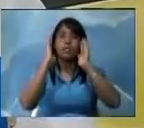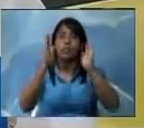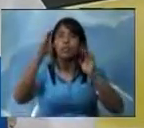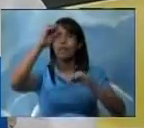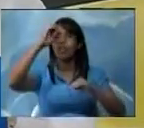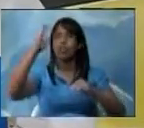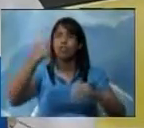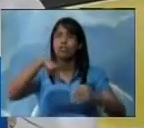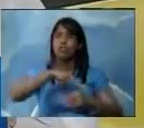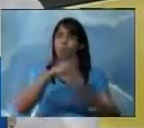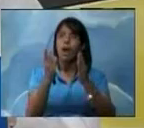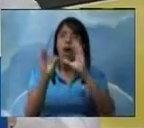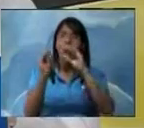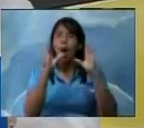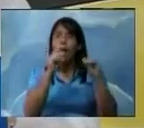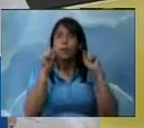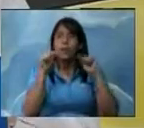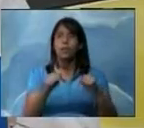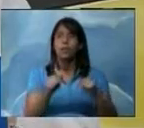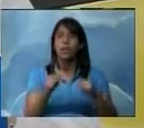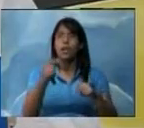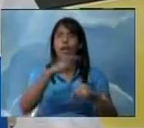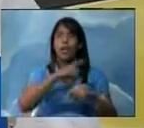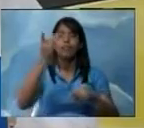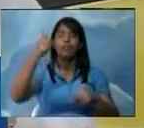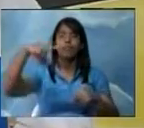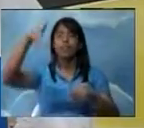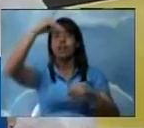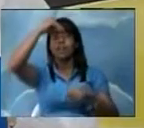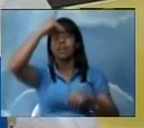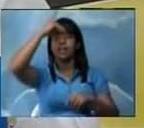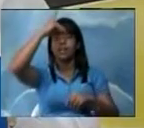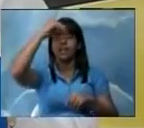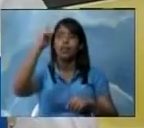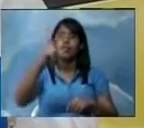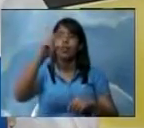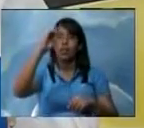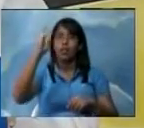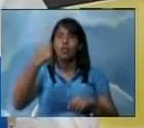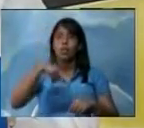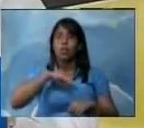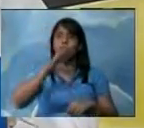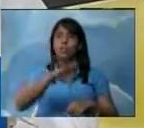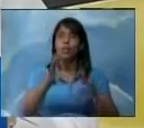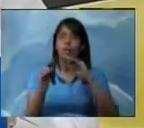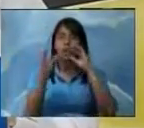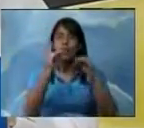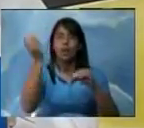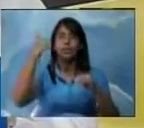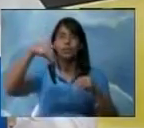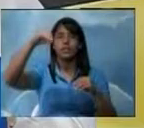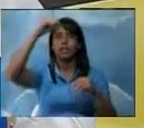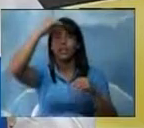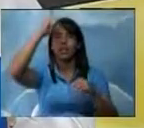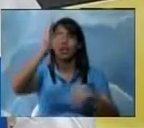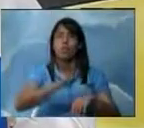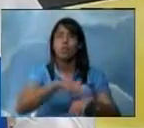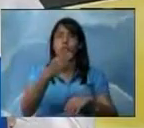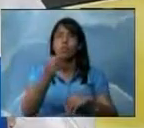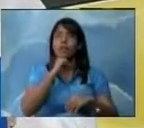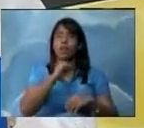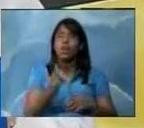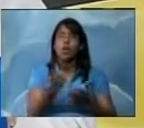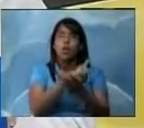Dios nos va a estar hablando en Daniel. Sí, señor. Lo que Dios nos va a estar hablando en Daniel, porque es